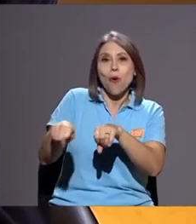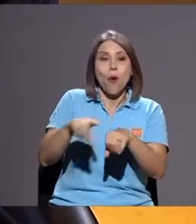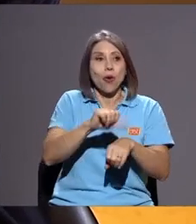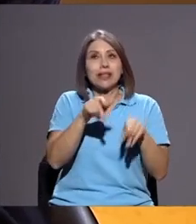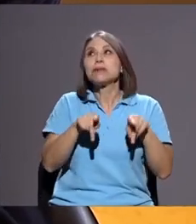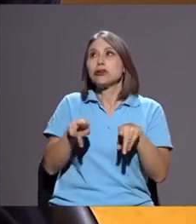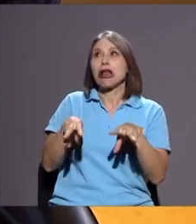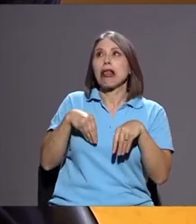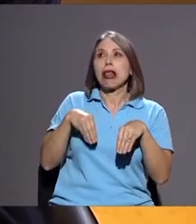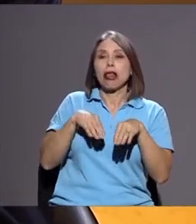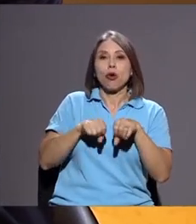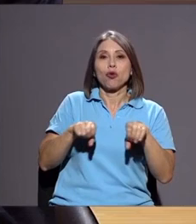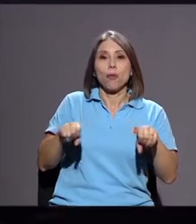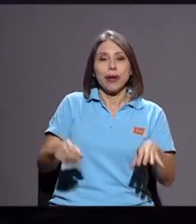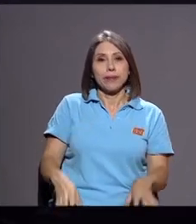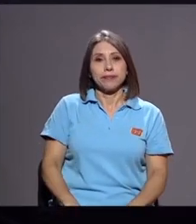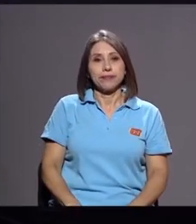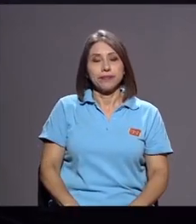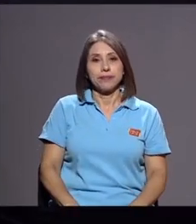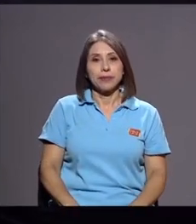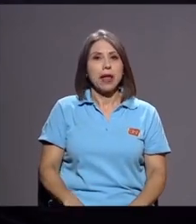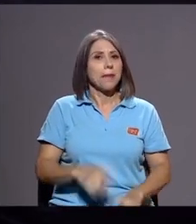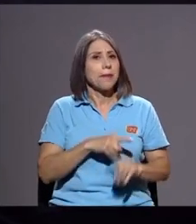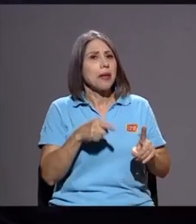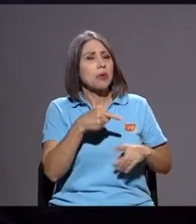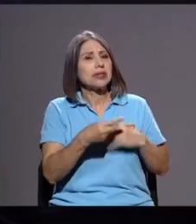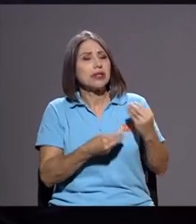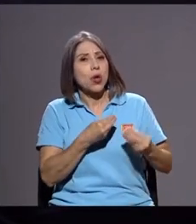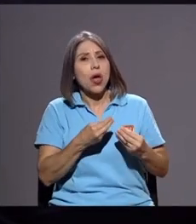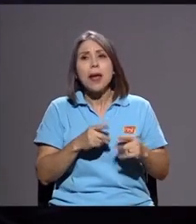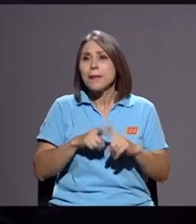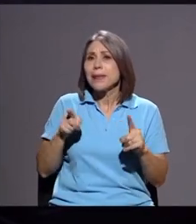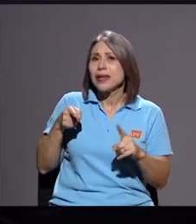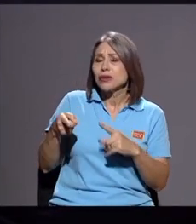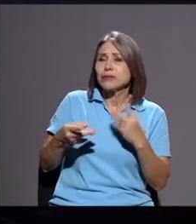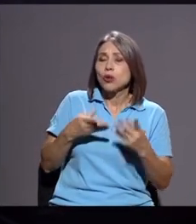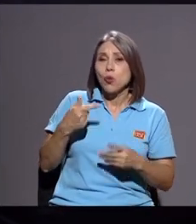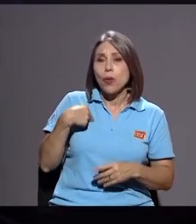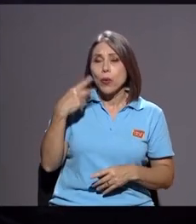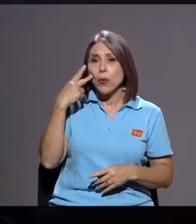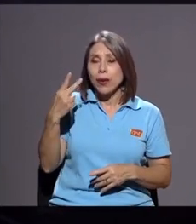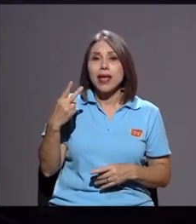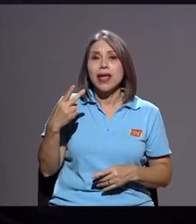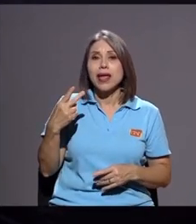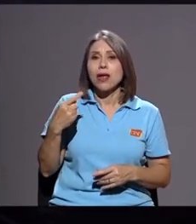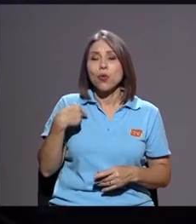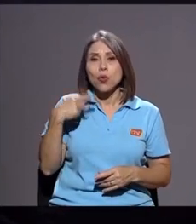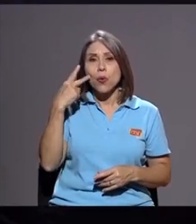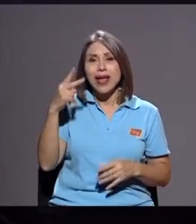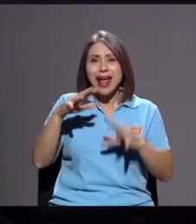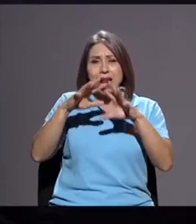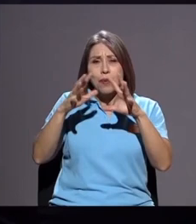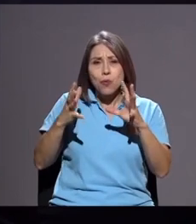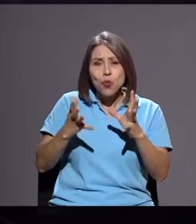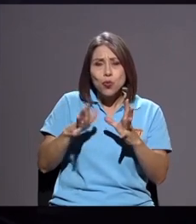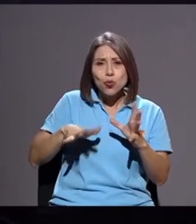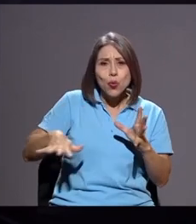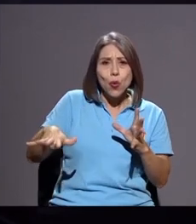pero para evitar eso no es no es tanto cuando uno ve el mundo